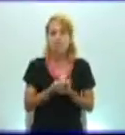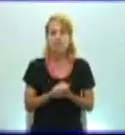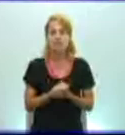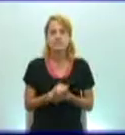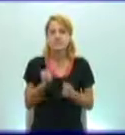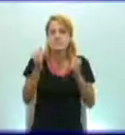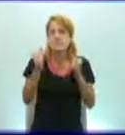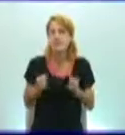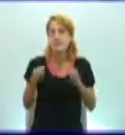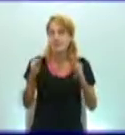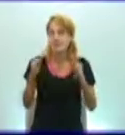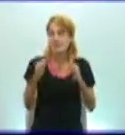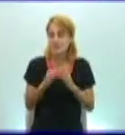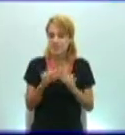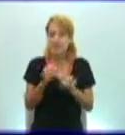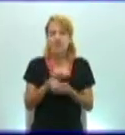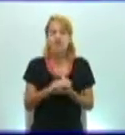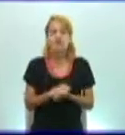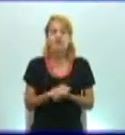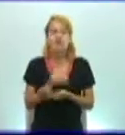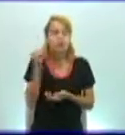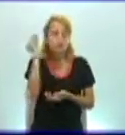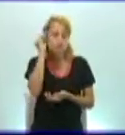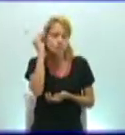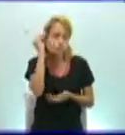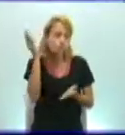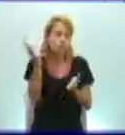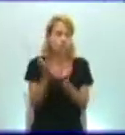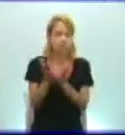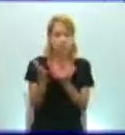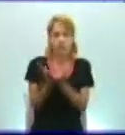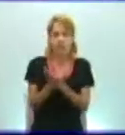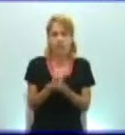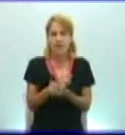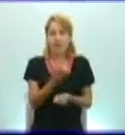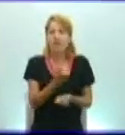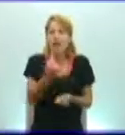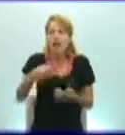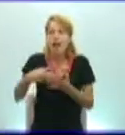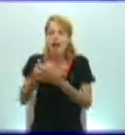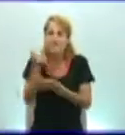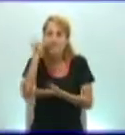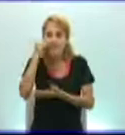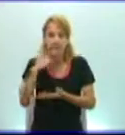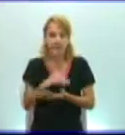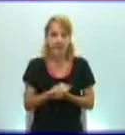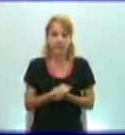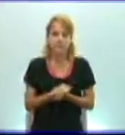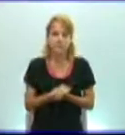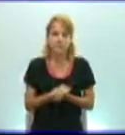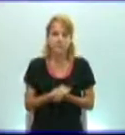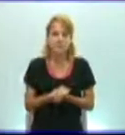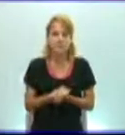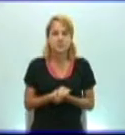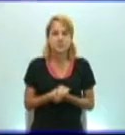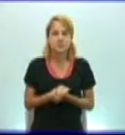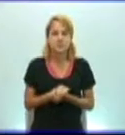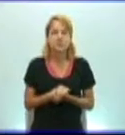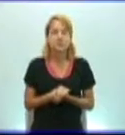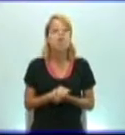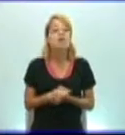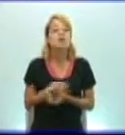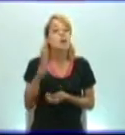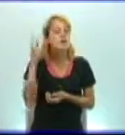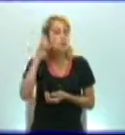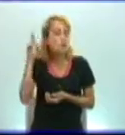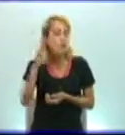en casa, conociendo, estudiando cada día más sobre las ciencias naturales. Y recuerden